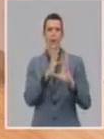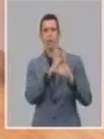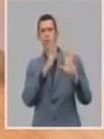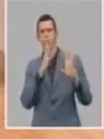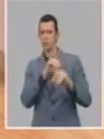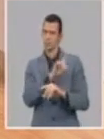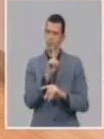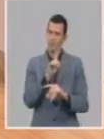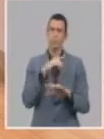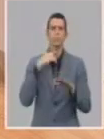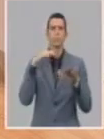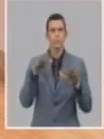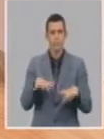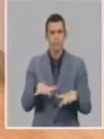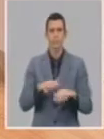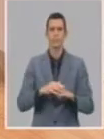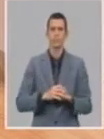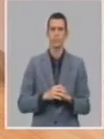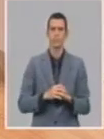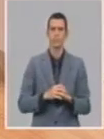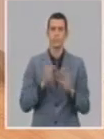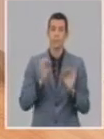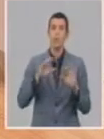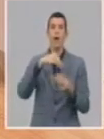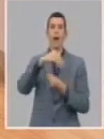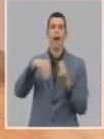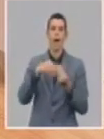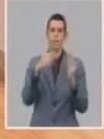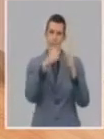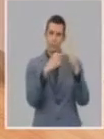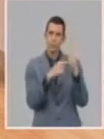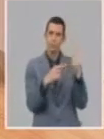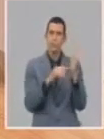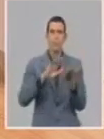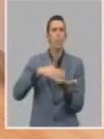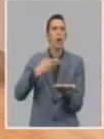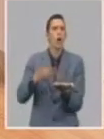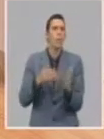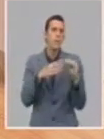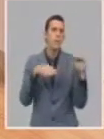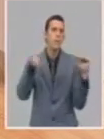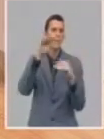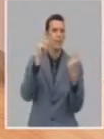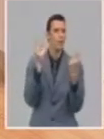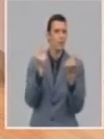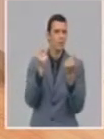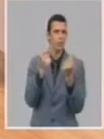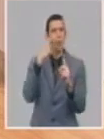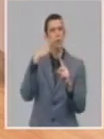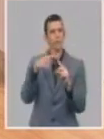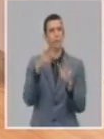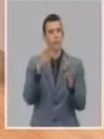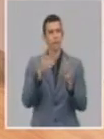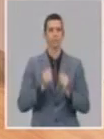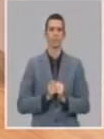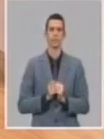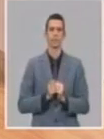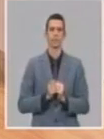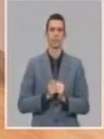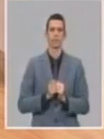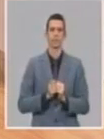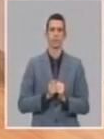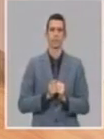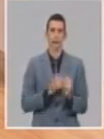ido instrumentando la no necesidad en este tiempo y durante todo el mes de abril las